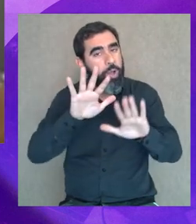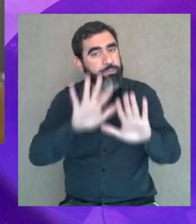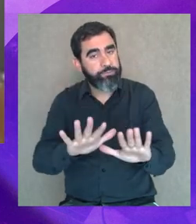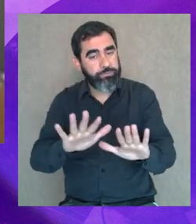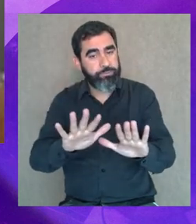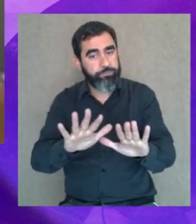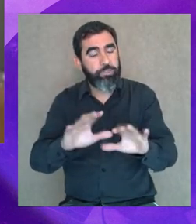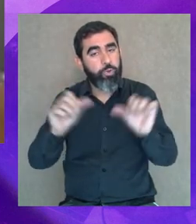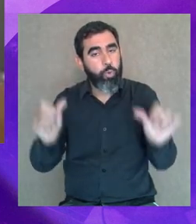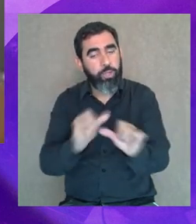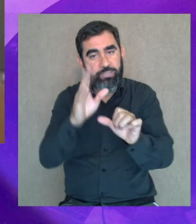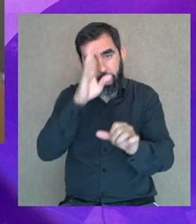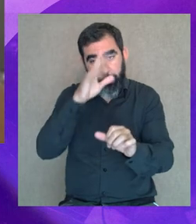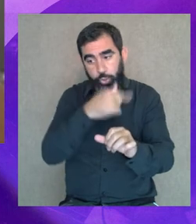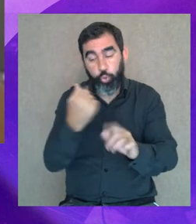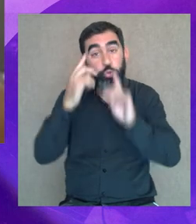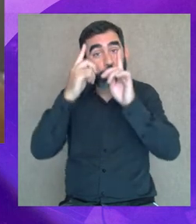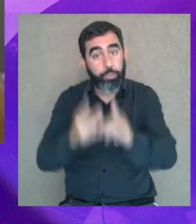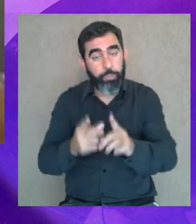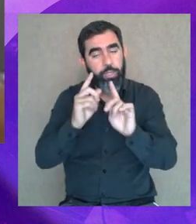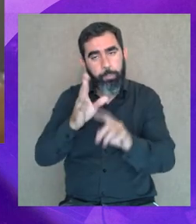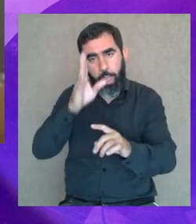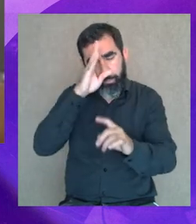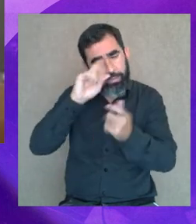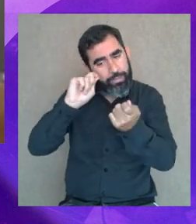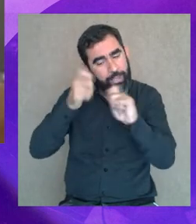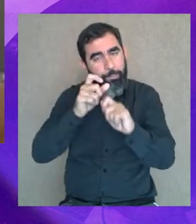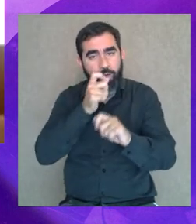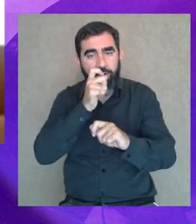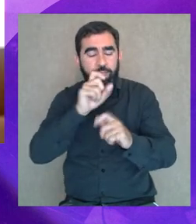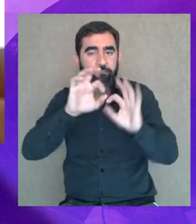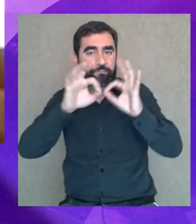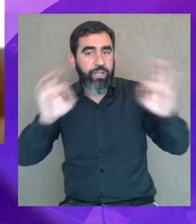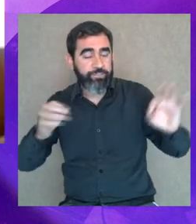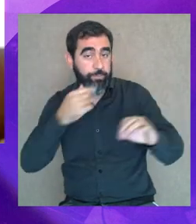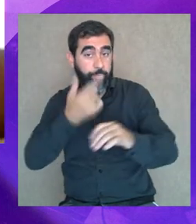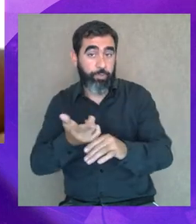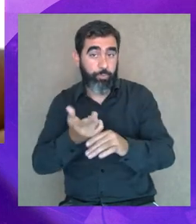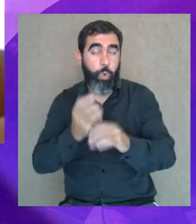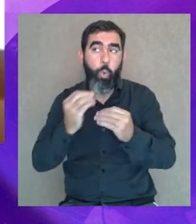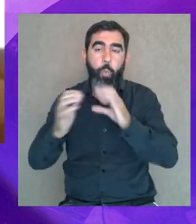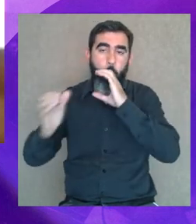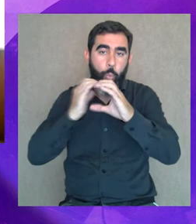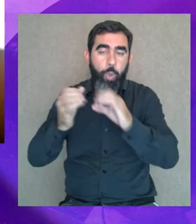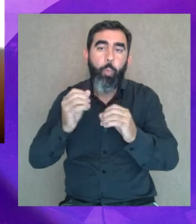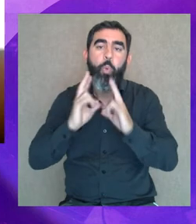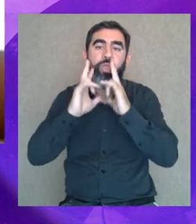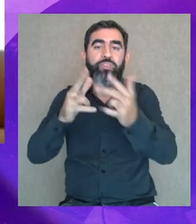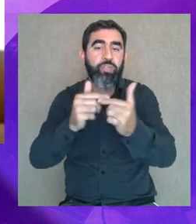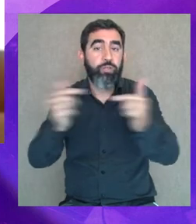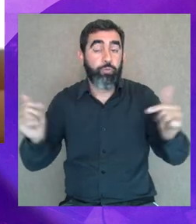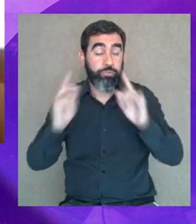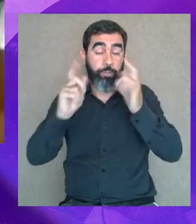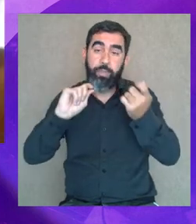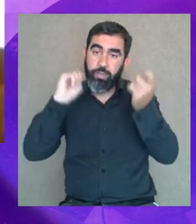lado nos hacen aprender a nosotros incluso nos hacen aprender a cambiar la frase como radicamos y como decimos las cosas